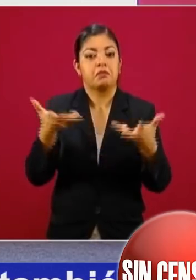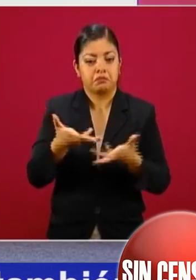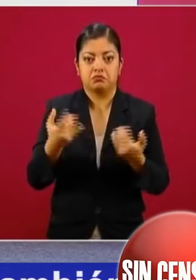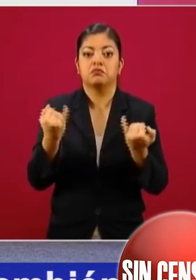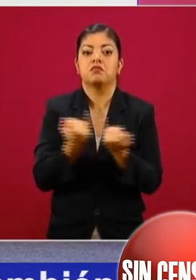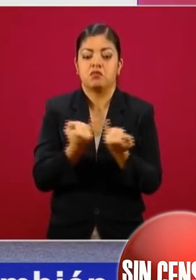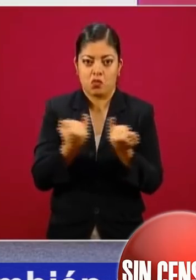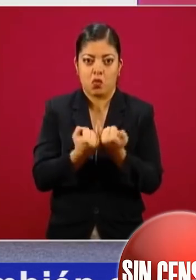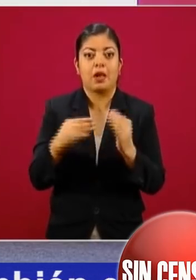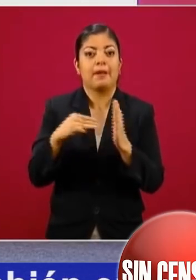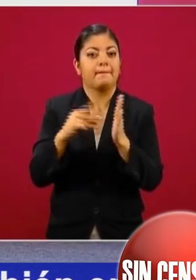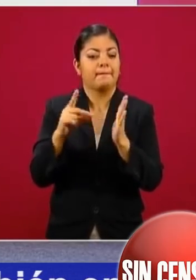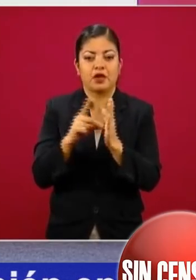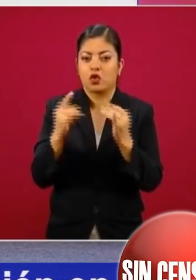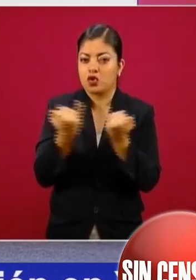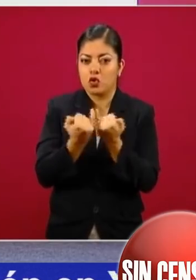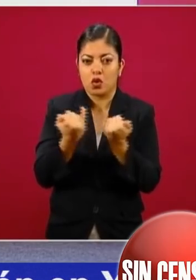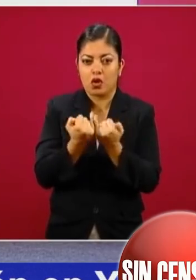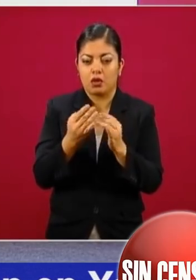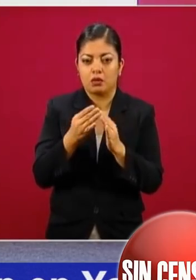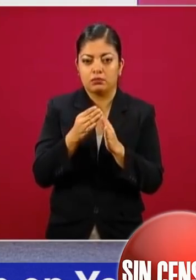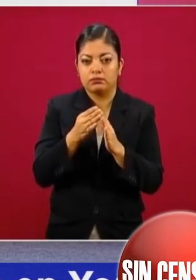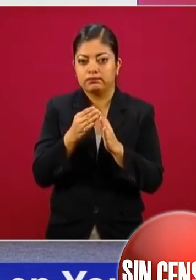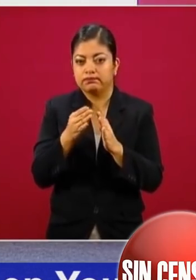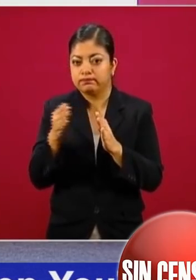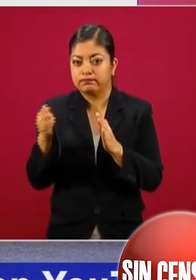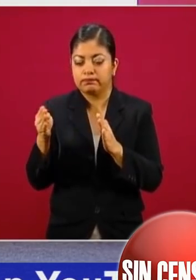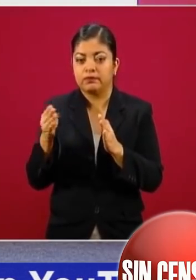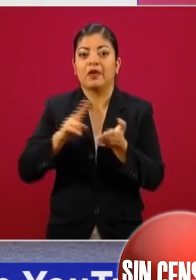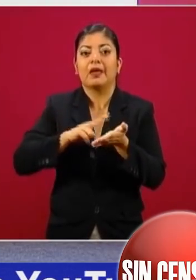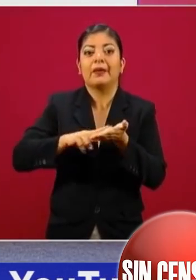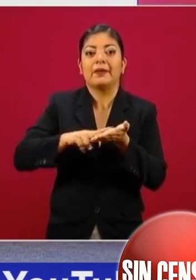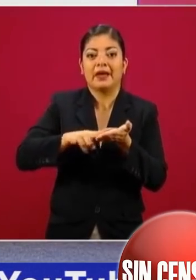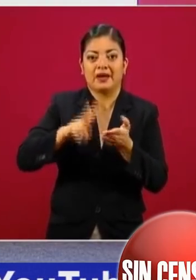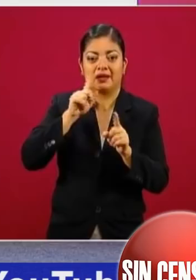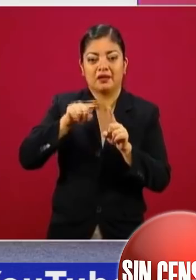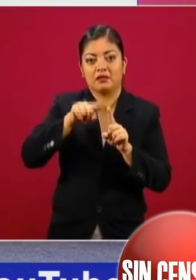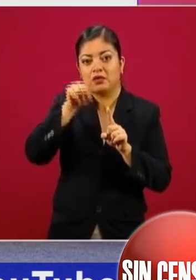con los mismos métodos y llegaron a la predicción de la curva verde.